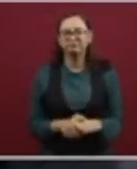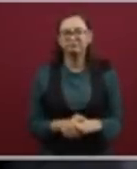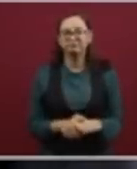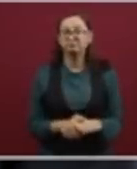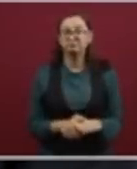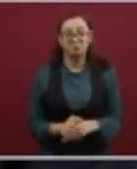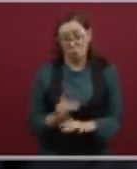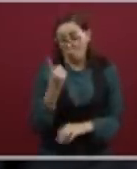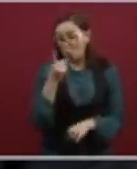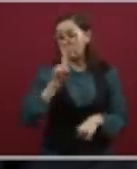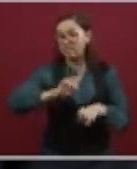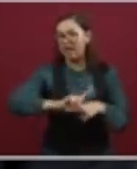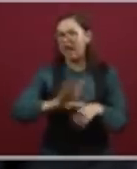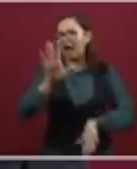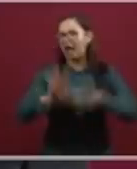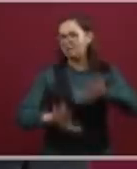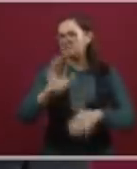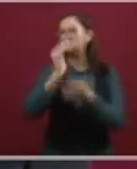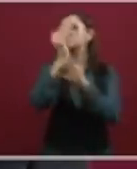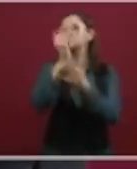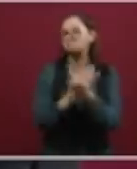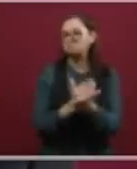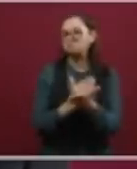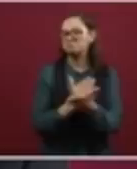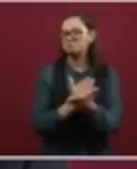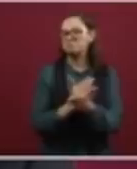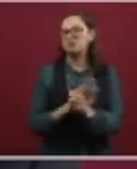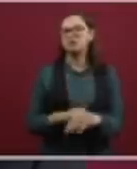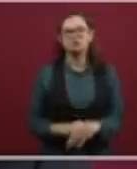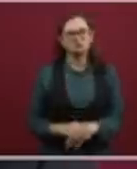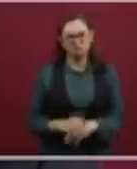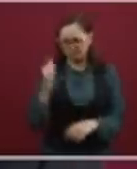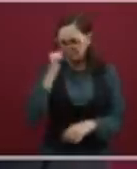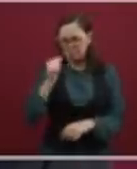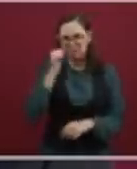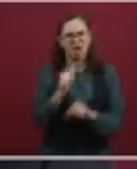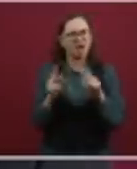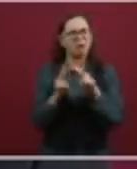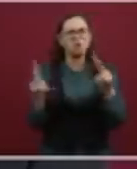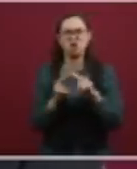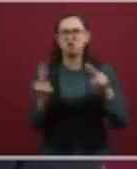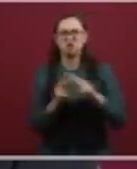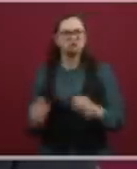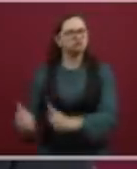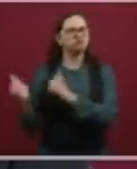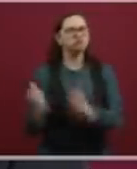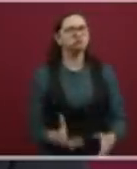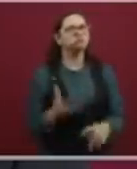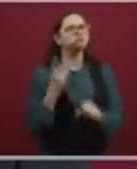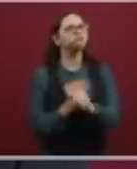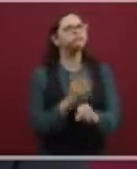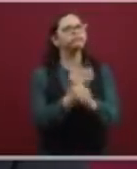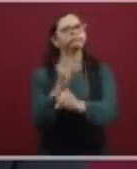Cuando mucho. Ahí están las brigadas de trabajadores.